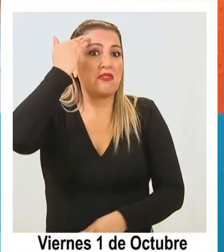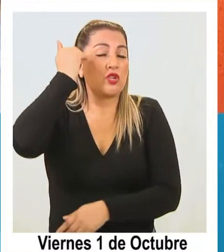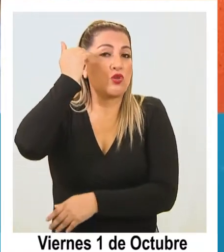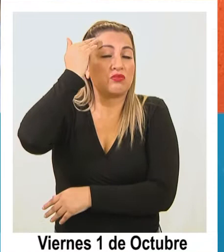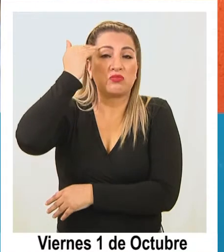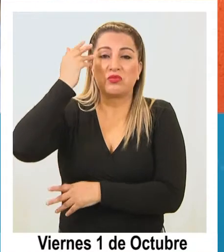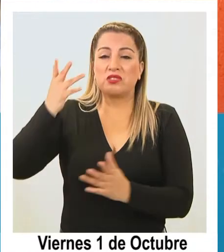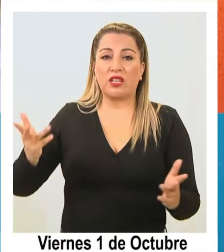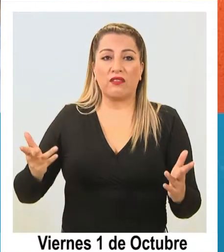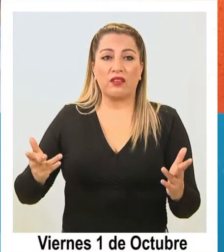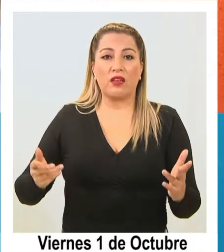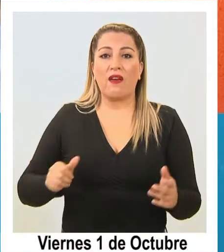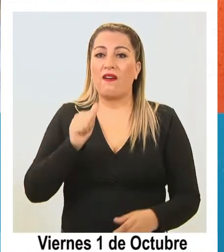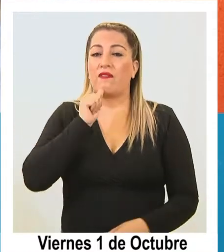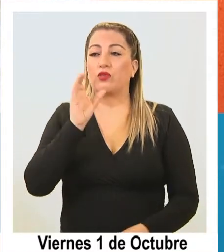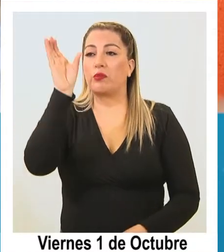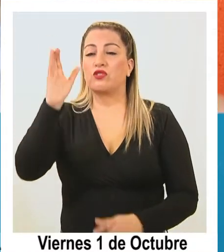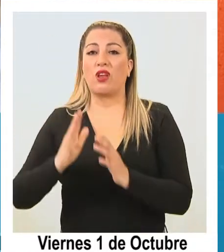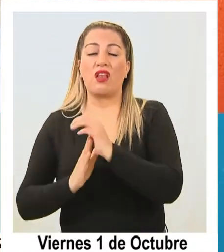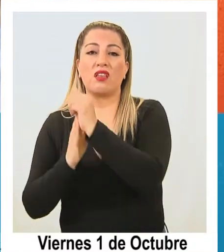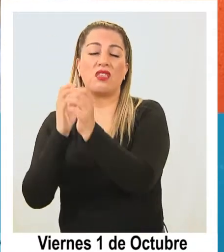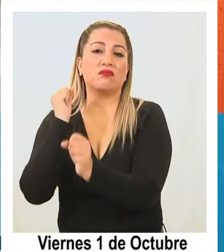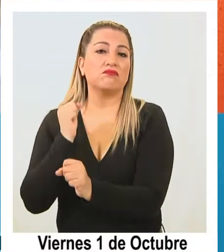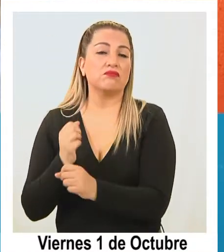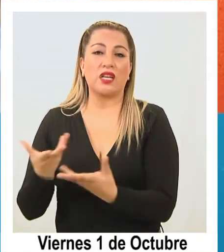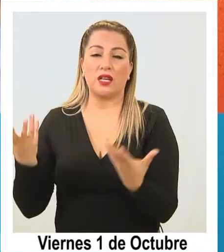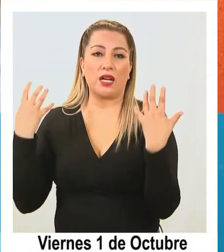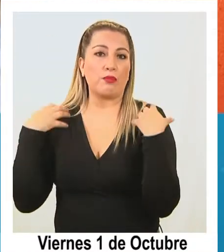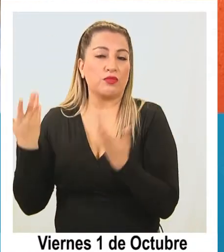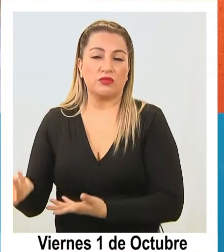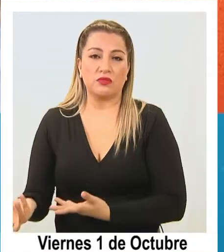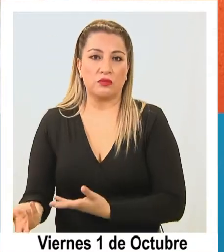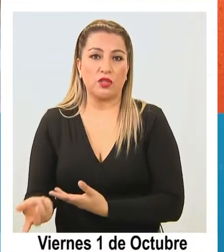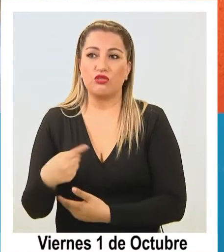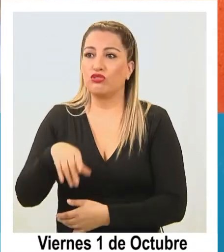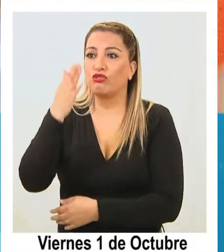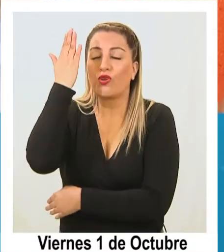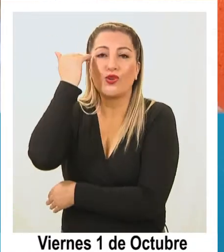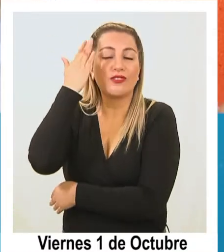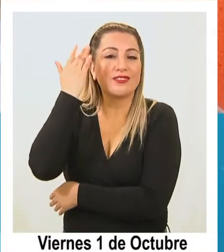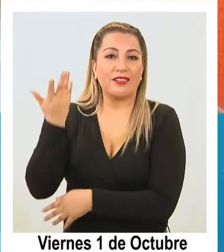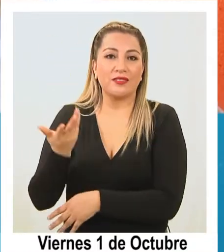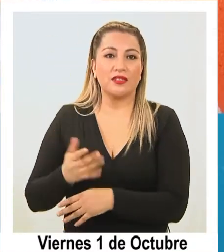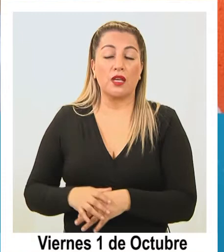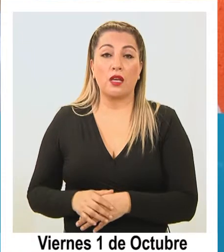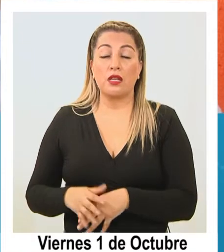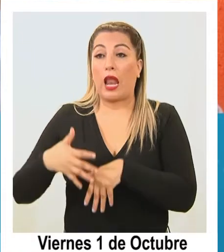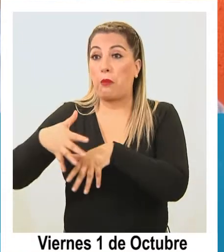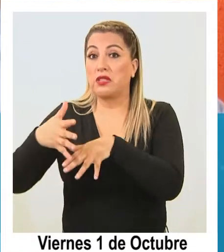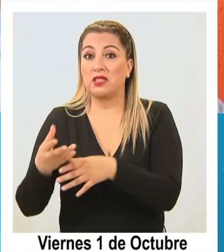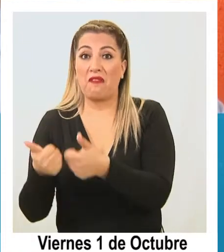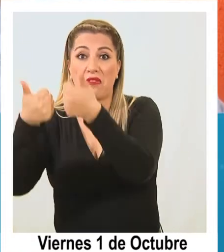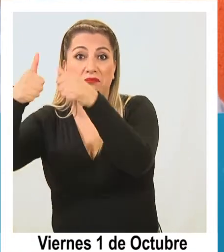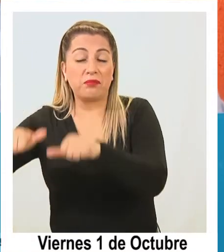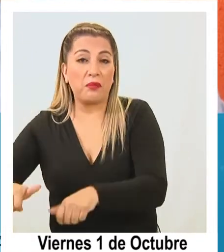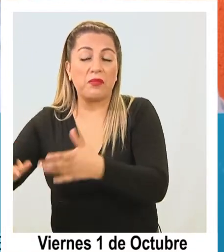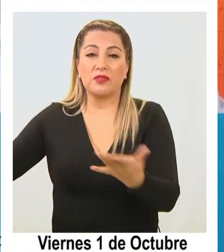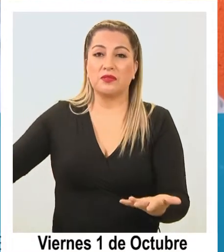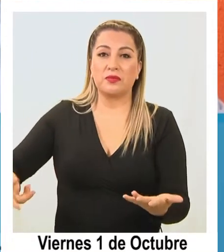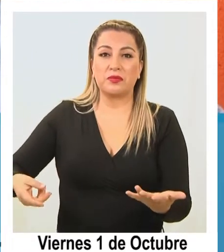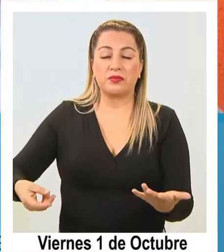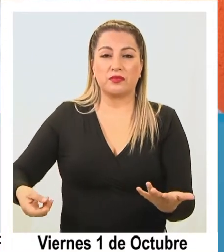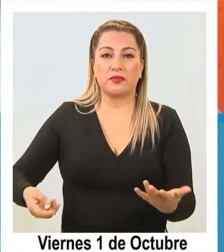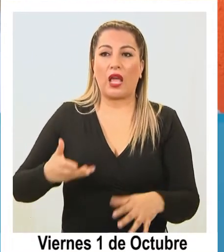no teníamos un responsable, no sabíamos su trazado, por lo tanto no sabíamos si iba a tener un éxito o no, si es que se iba a